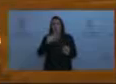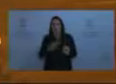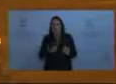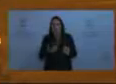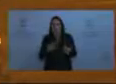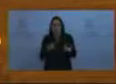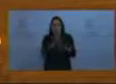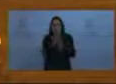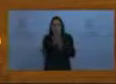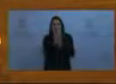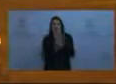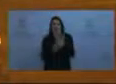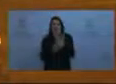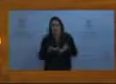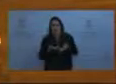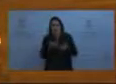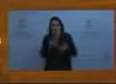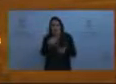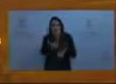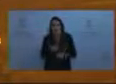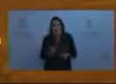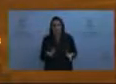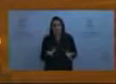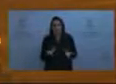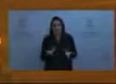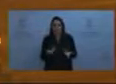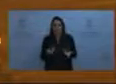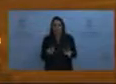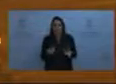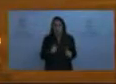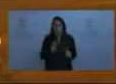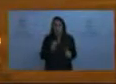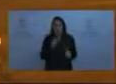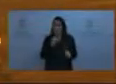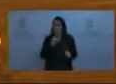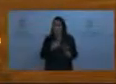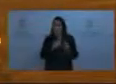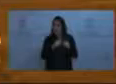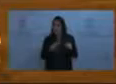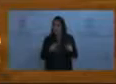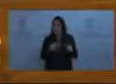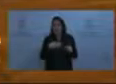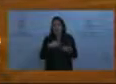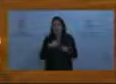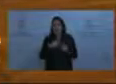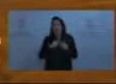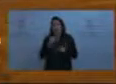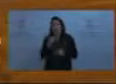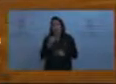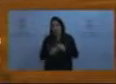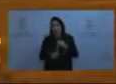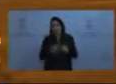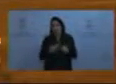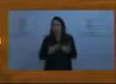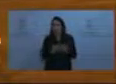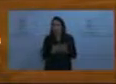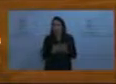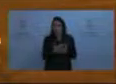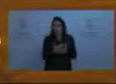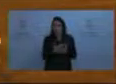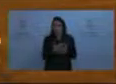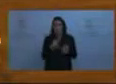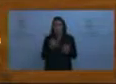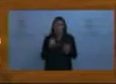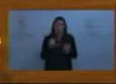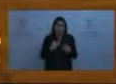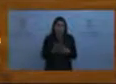aplicada la ayuda. A nivel autonómico podemos actuar en 2 niveles, y que es lo que solicitamos. Uno, en la misma